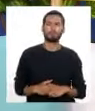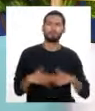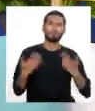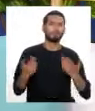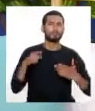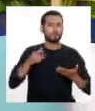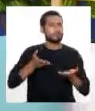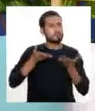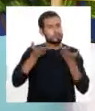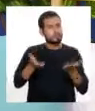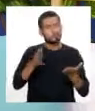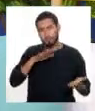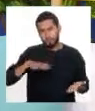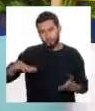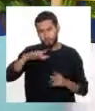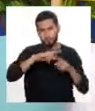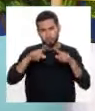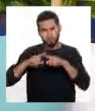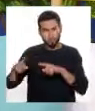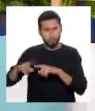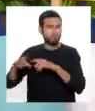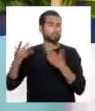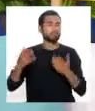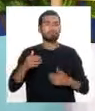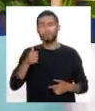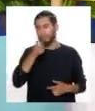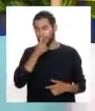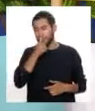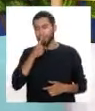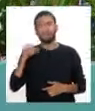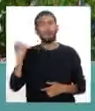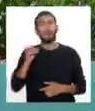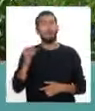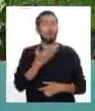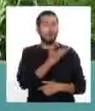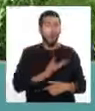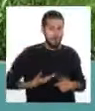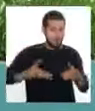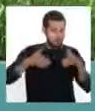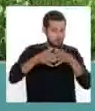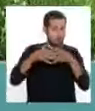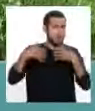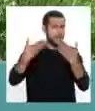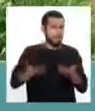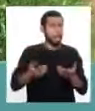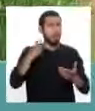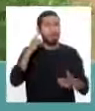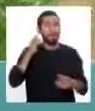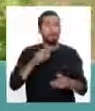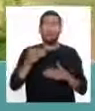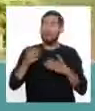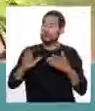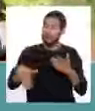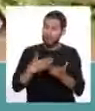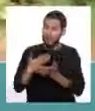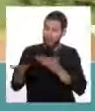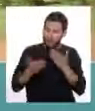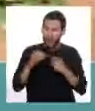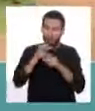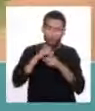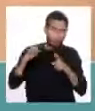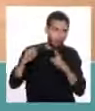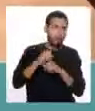pone a disposición de todas las entidades públicas o privadas esta infraestructura para que puedan llevar sus servicios en materias